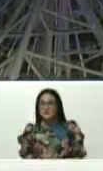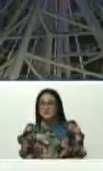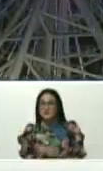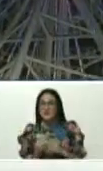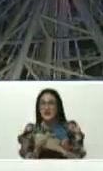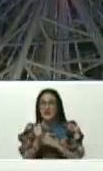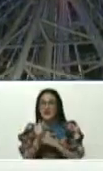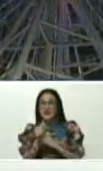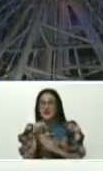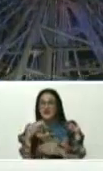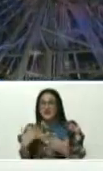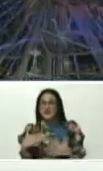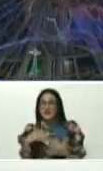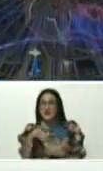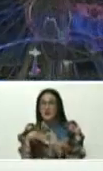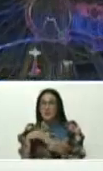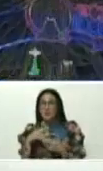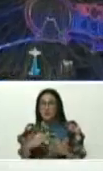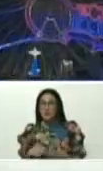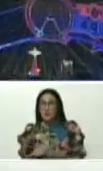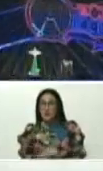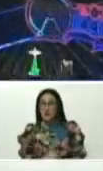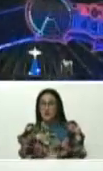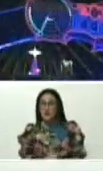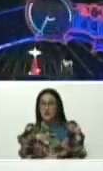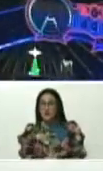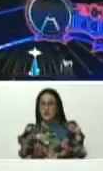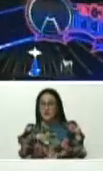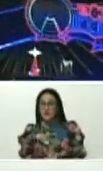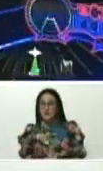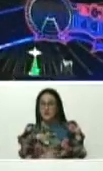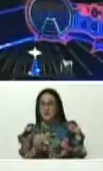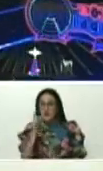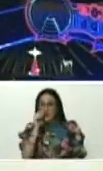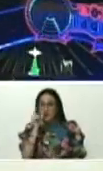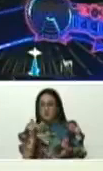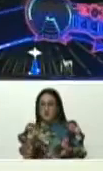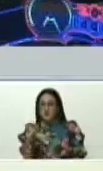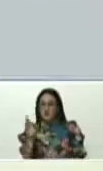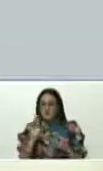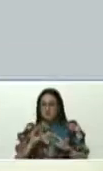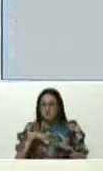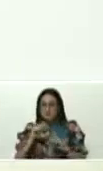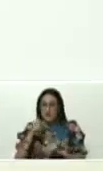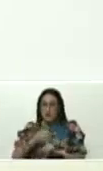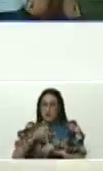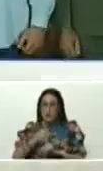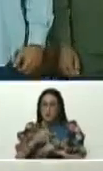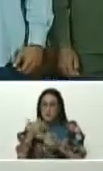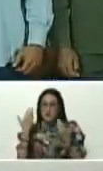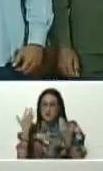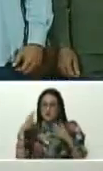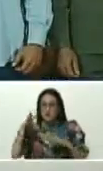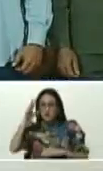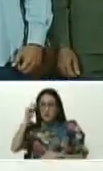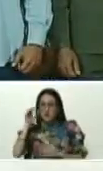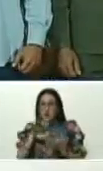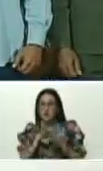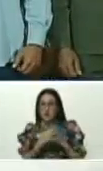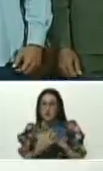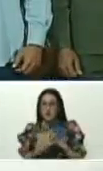líder curtido, revolucionario, este muchacho que se ha formado en las luchas de calle, en los